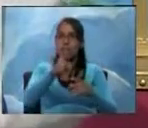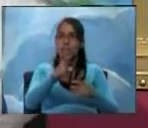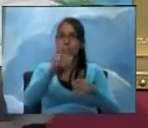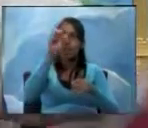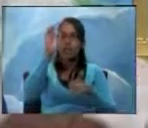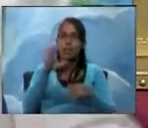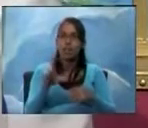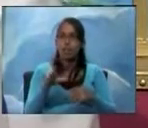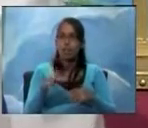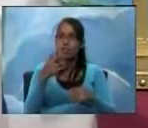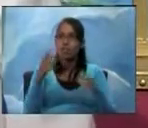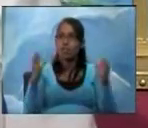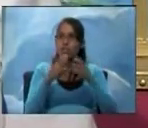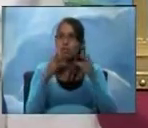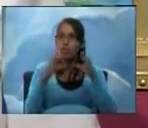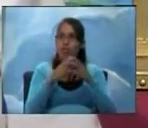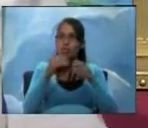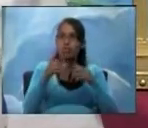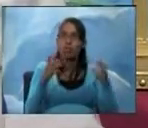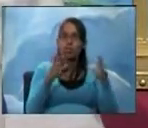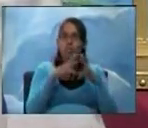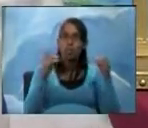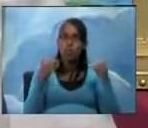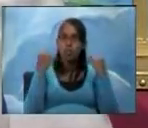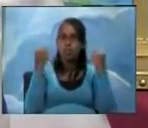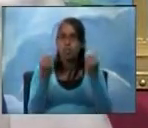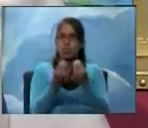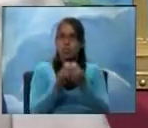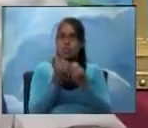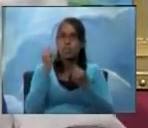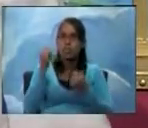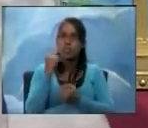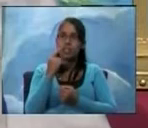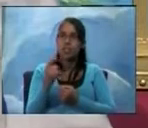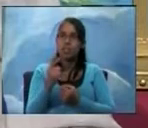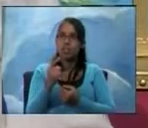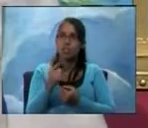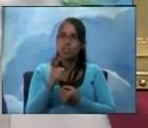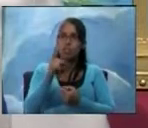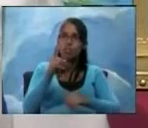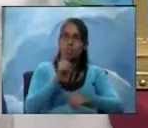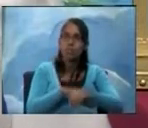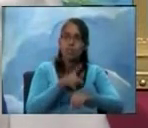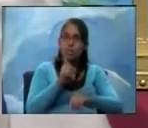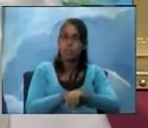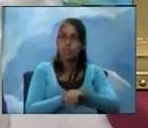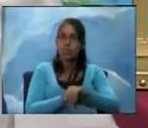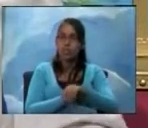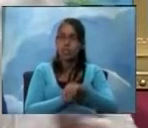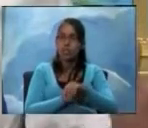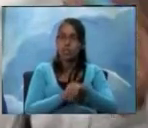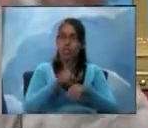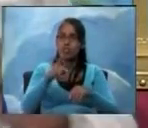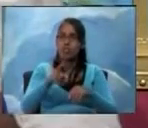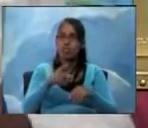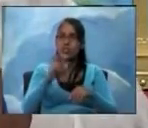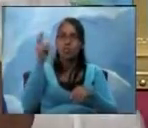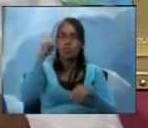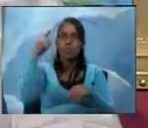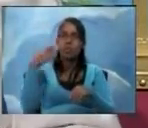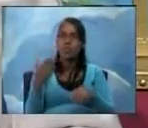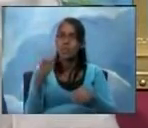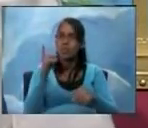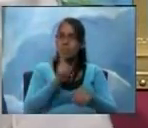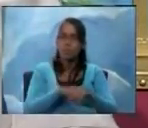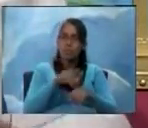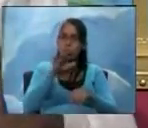Aposento Alto cuando nos reuníamos ahí todos juntos. Y dijo, mire, en una oportunidad, usted no sabía qué